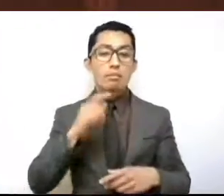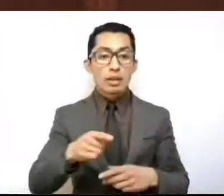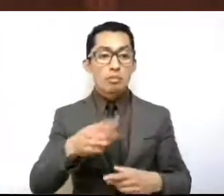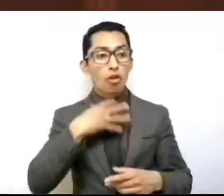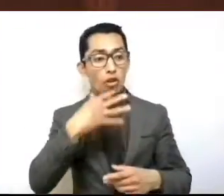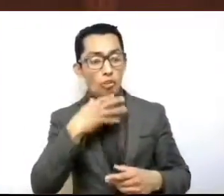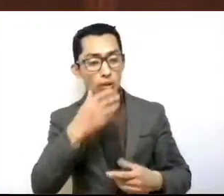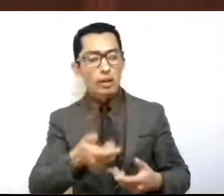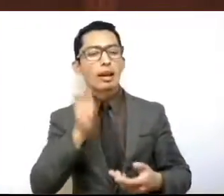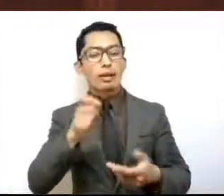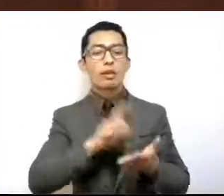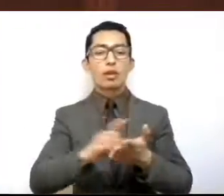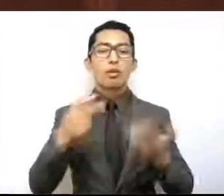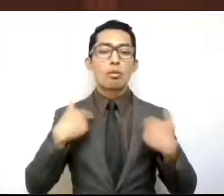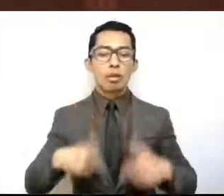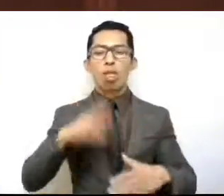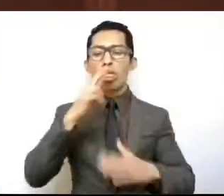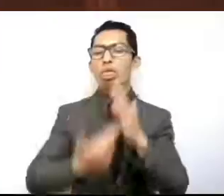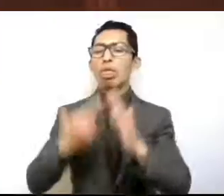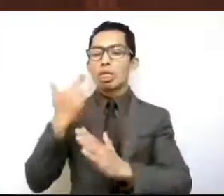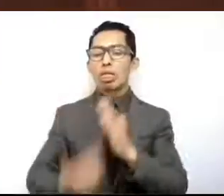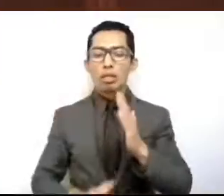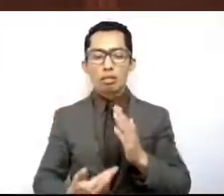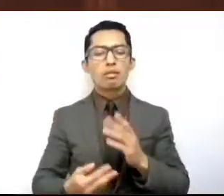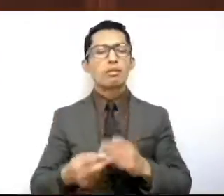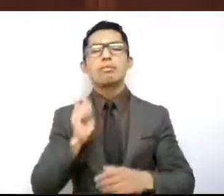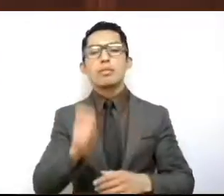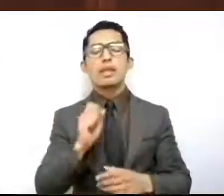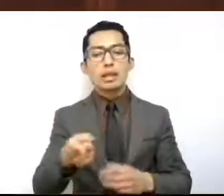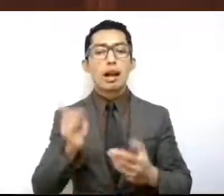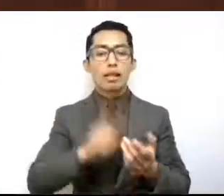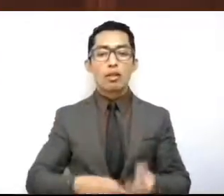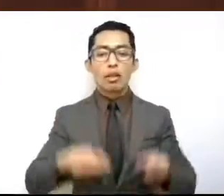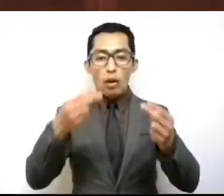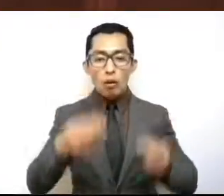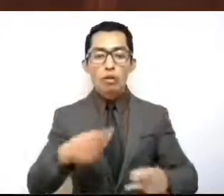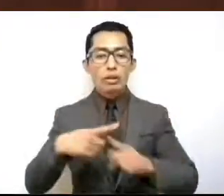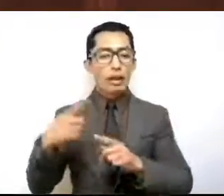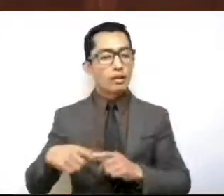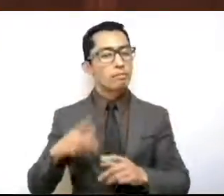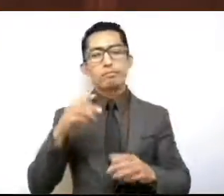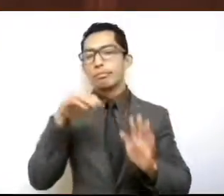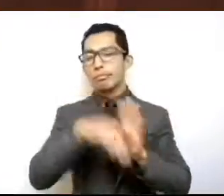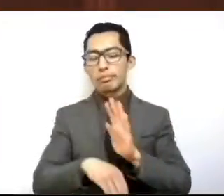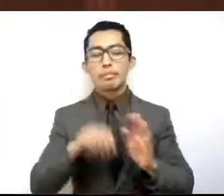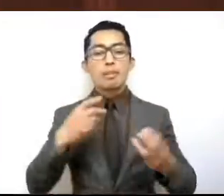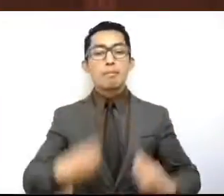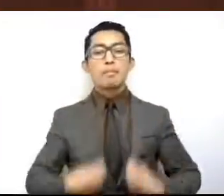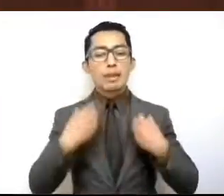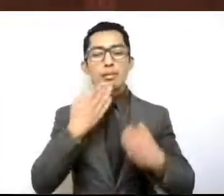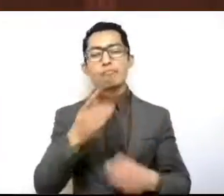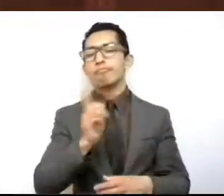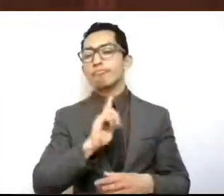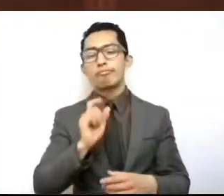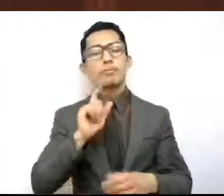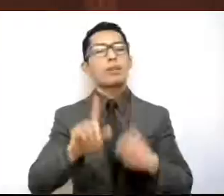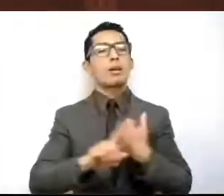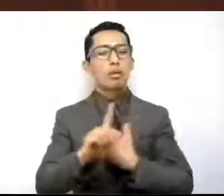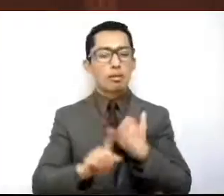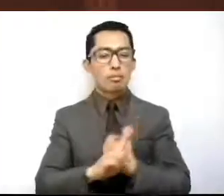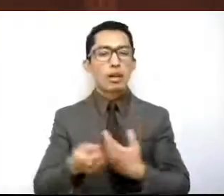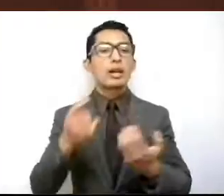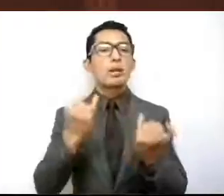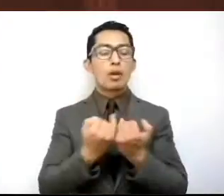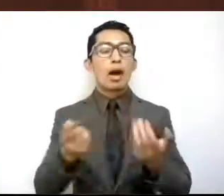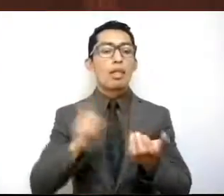los derechos humanos, distorsiona los mercados, menoscaba la calidad de vida y permite el fortalecimiento de la